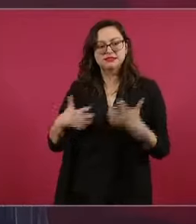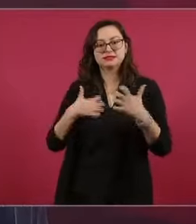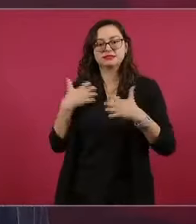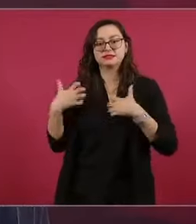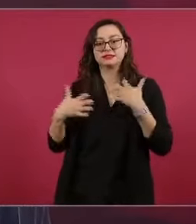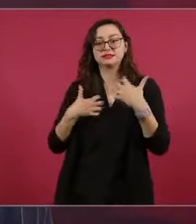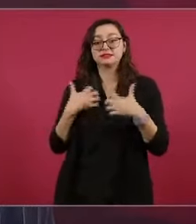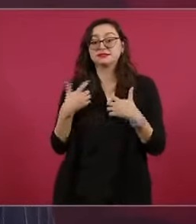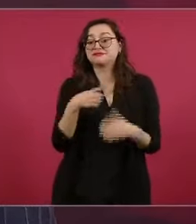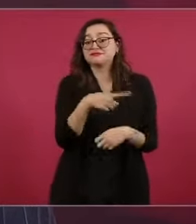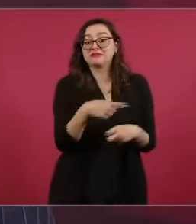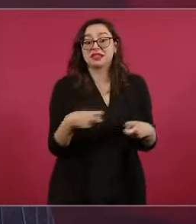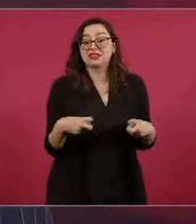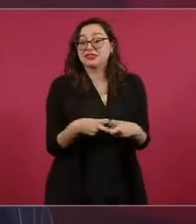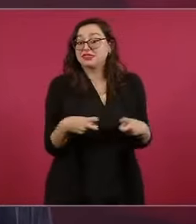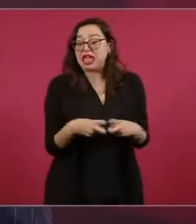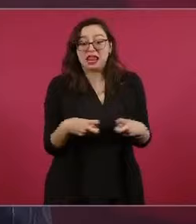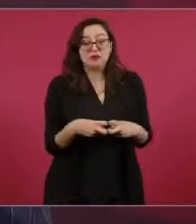Y se empezó a poner